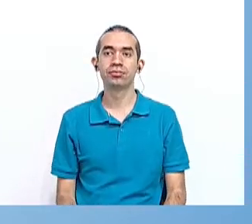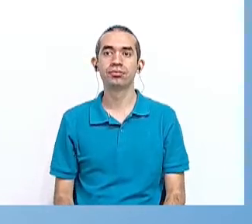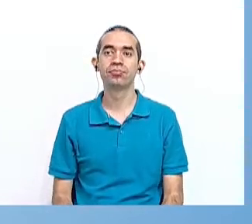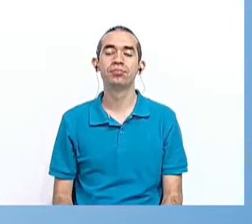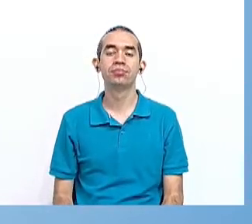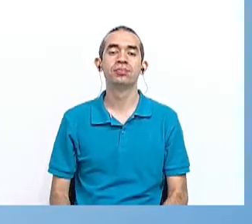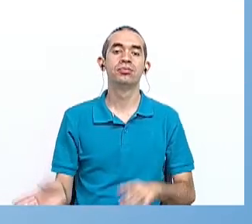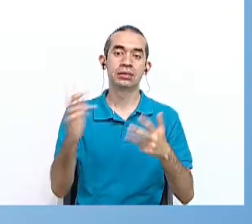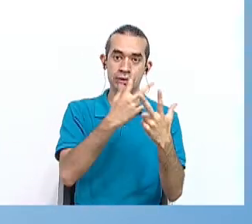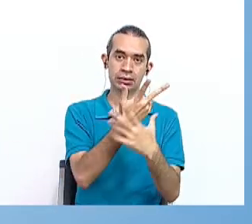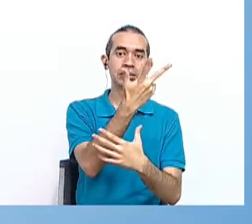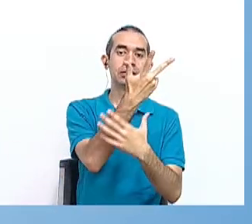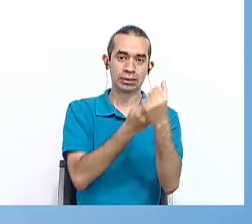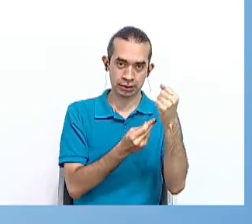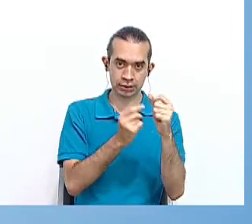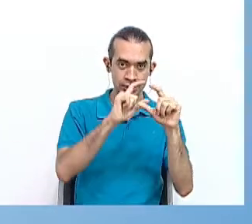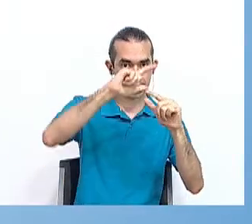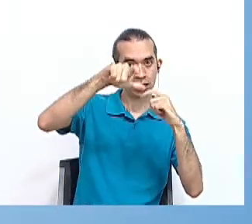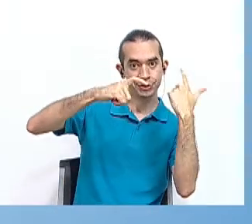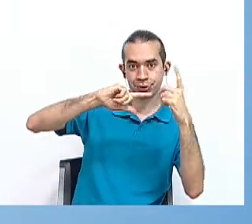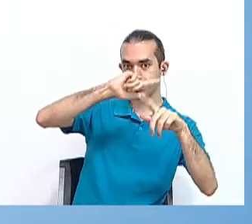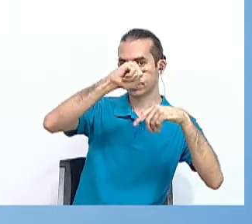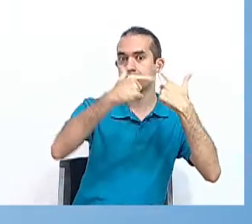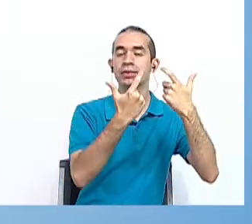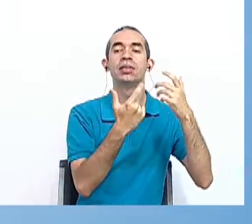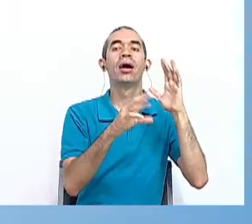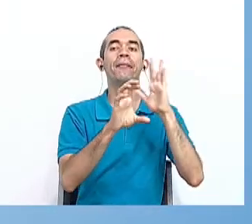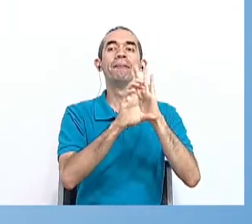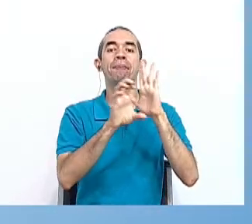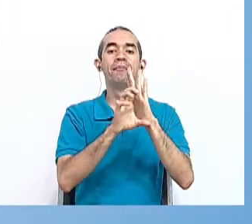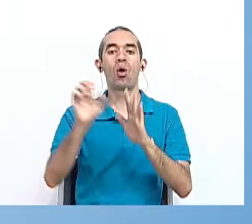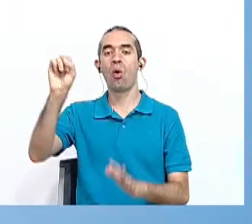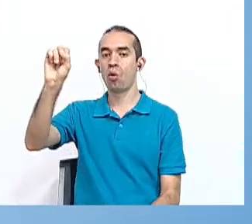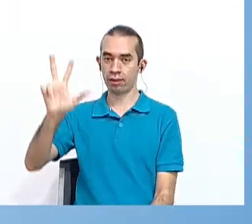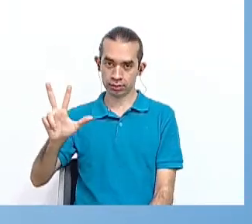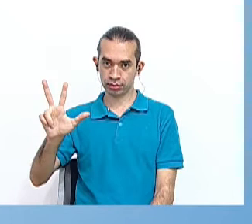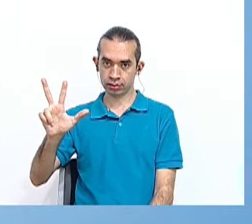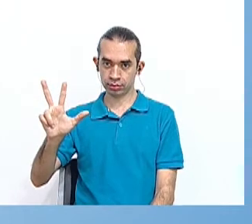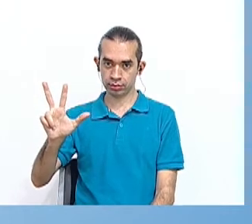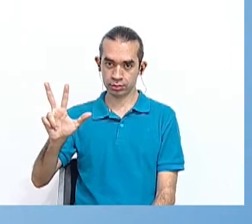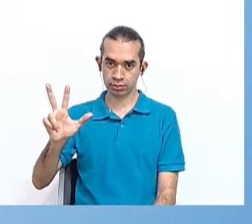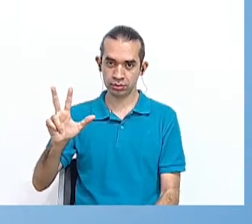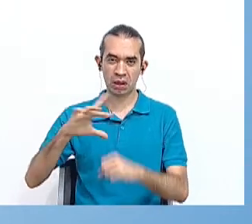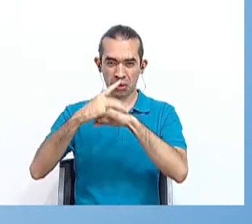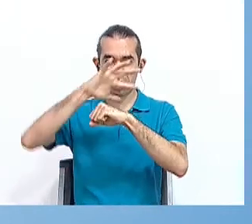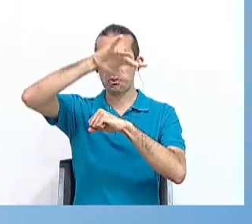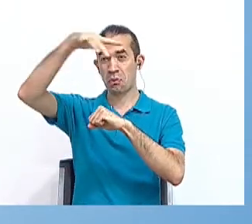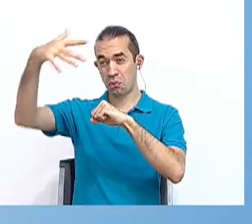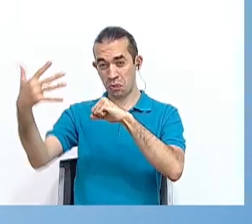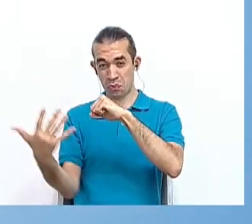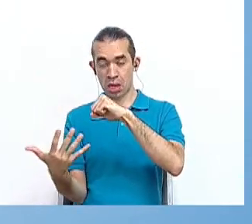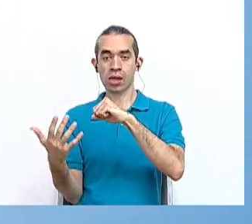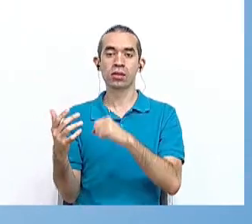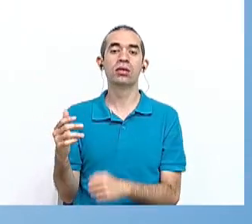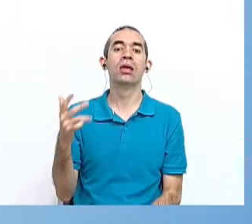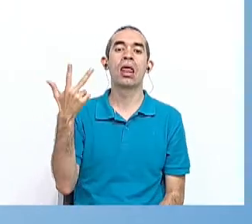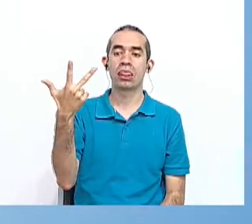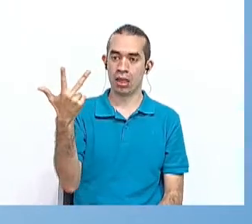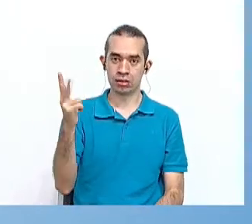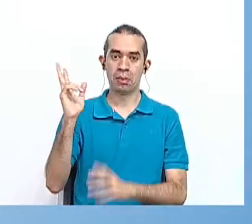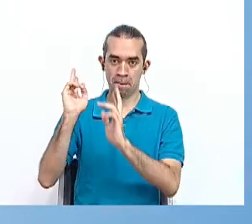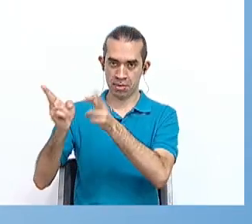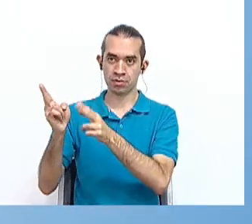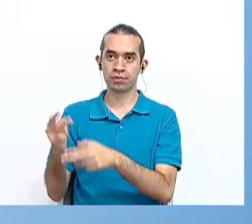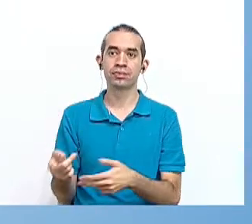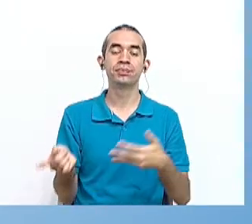las triatómicas, ejemplo el ozono, formado por 3 átomos del mismo elemento.